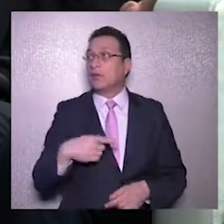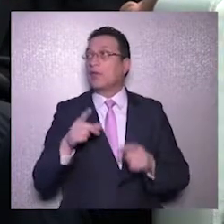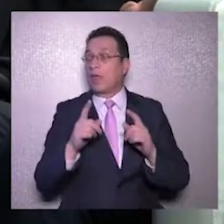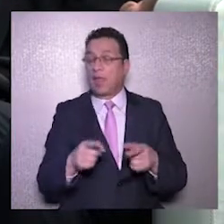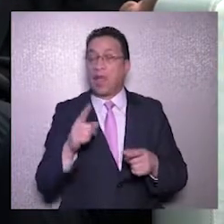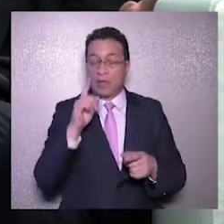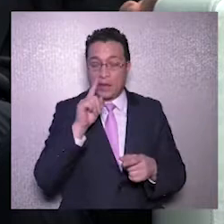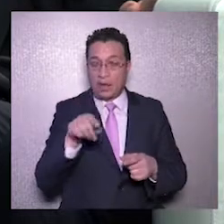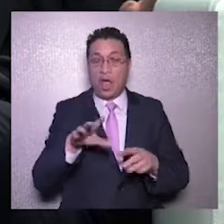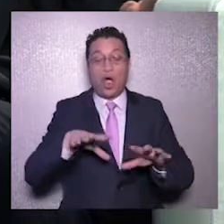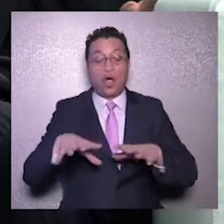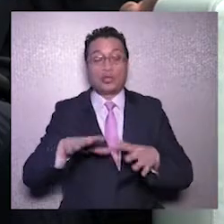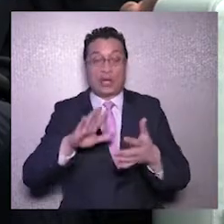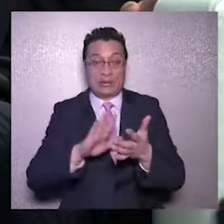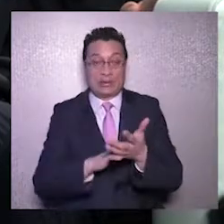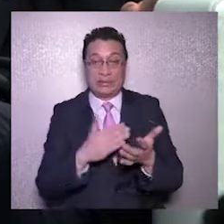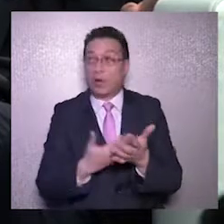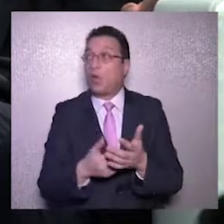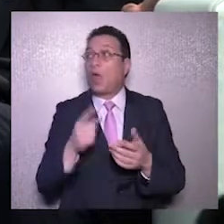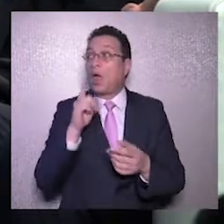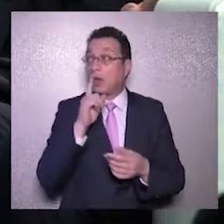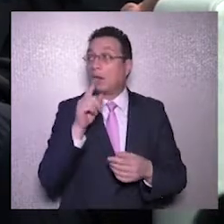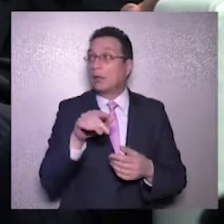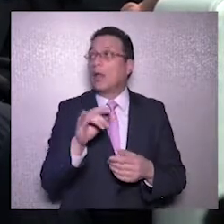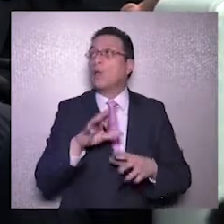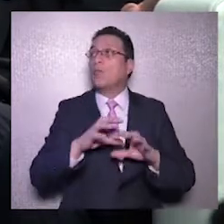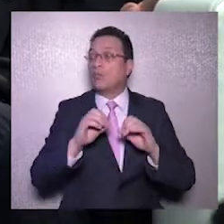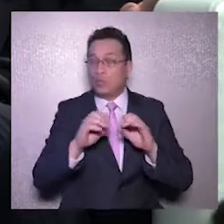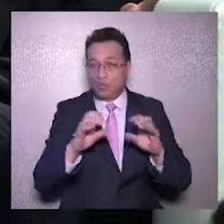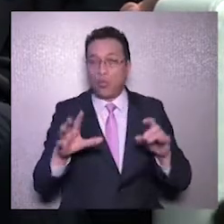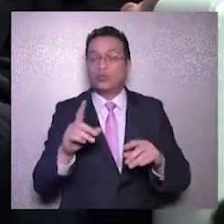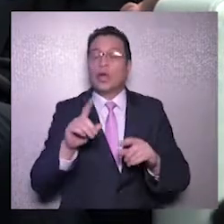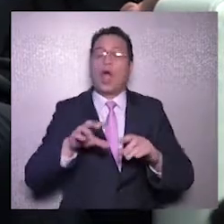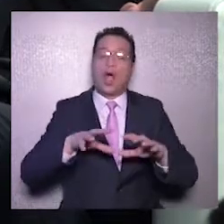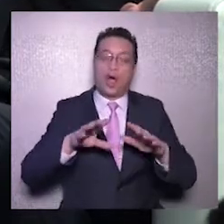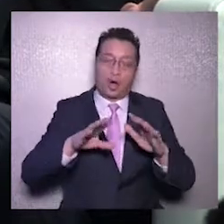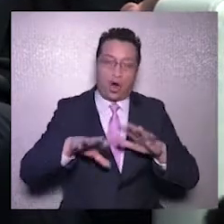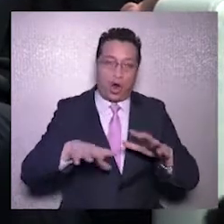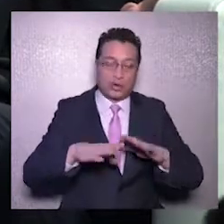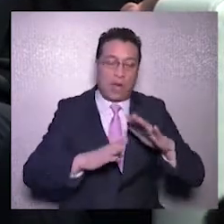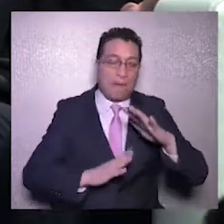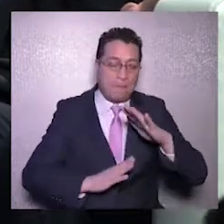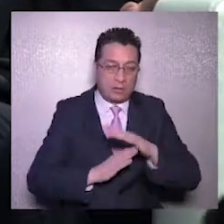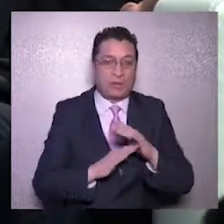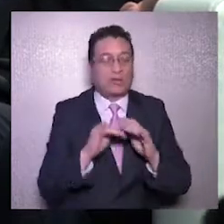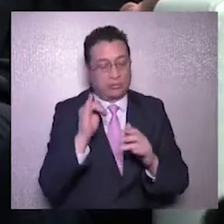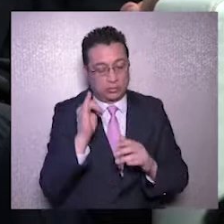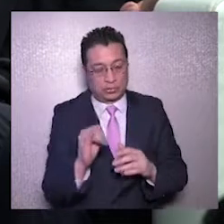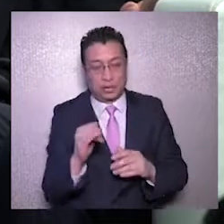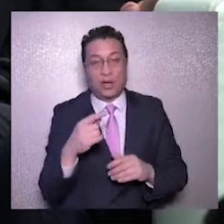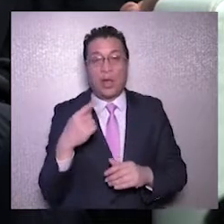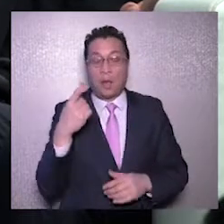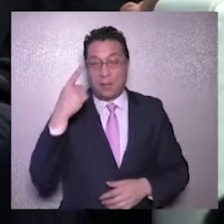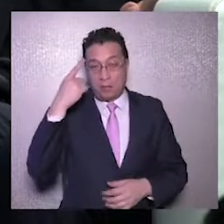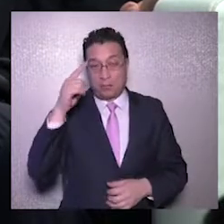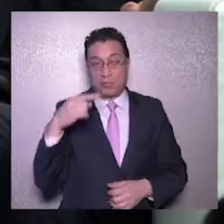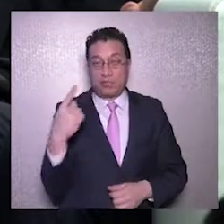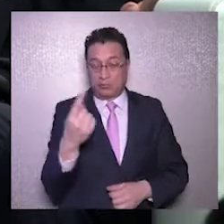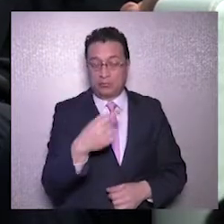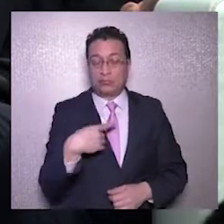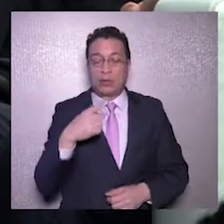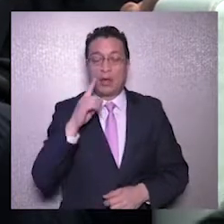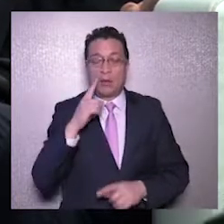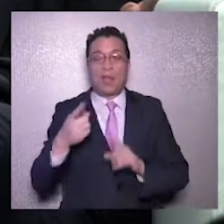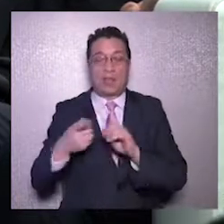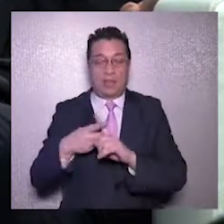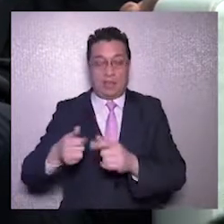condiciones sanitarias y ciertamente hay muchas cosas pendientes, pero nosotros estamos en los desafíos